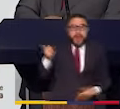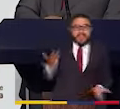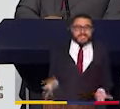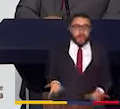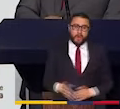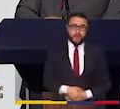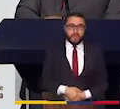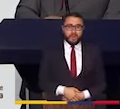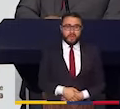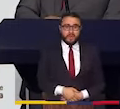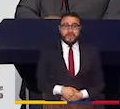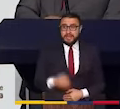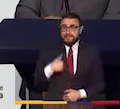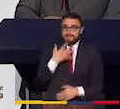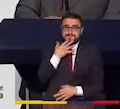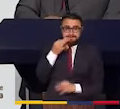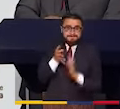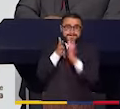hay que decirlo, es la verdad.